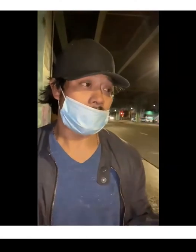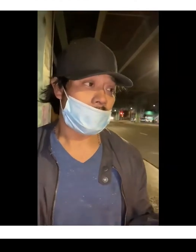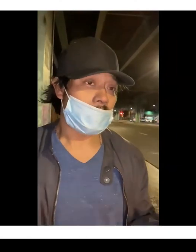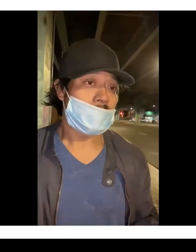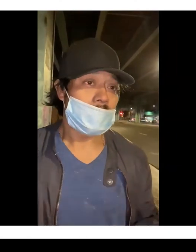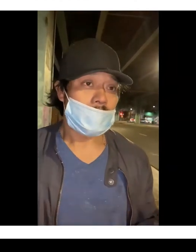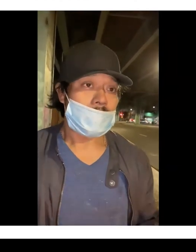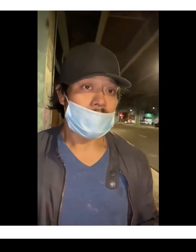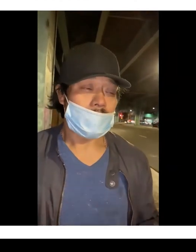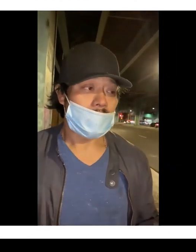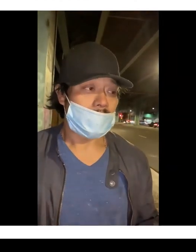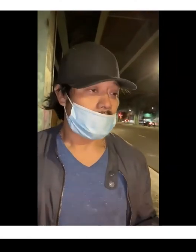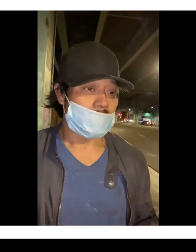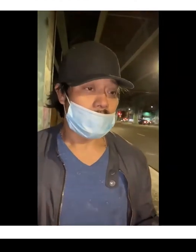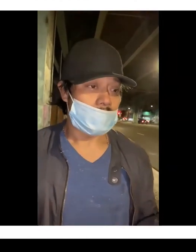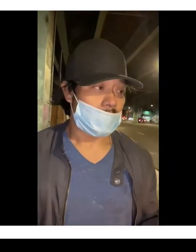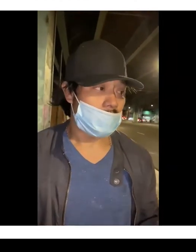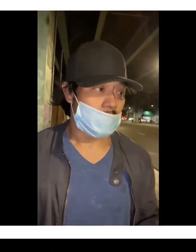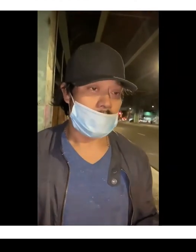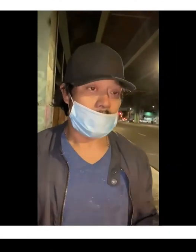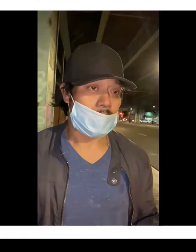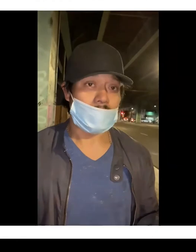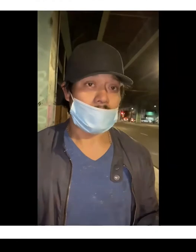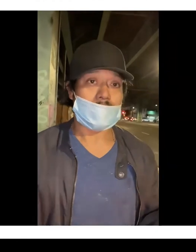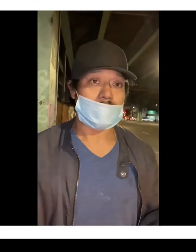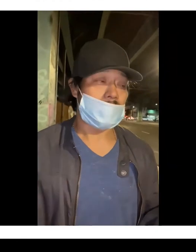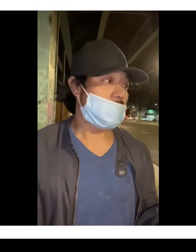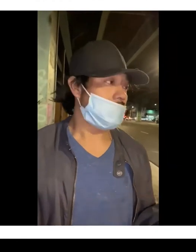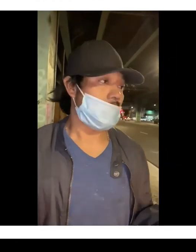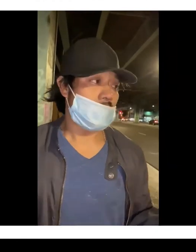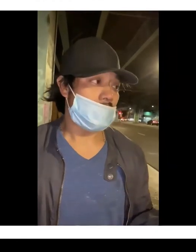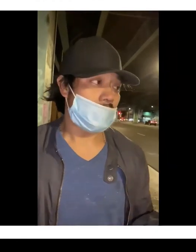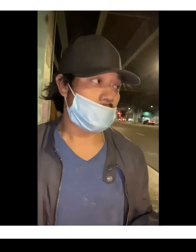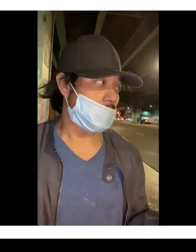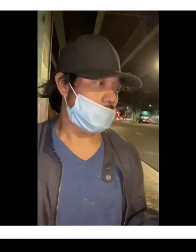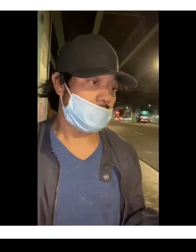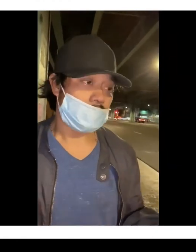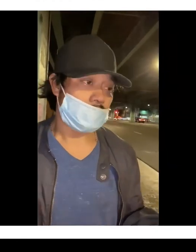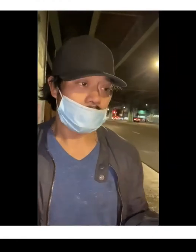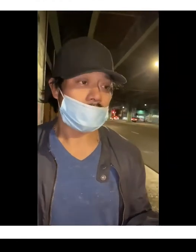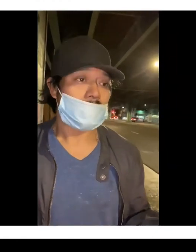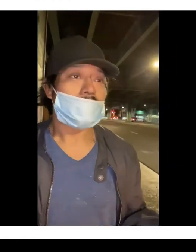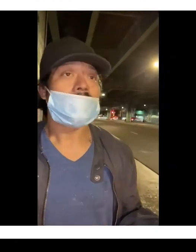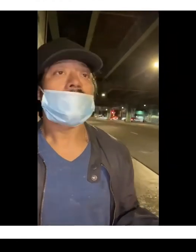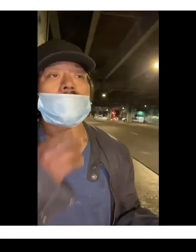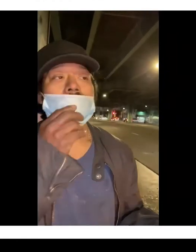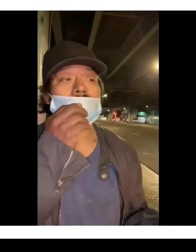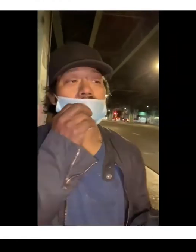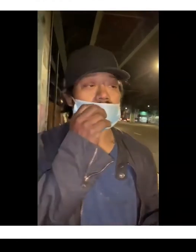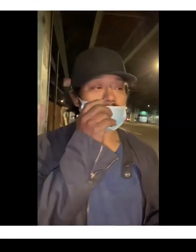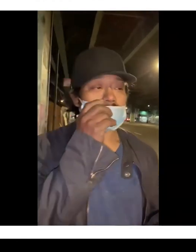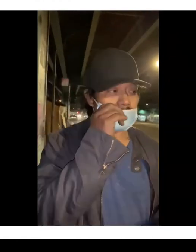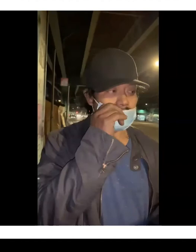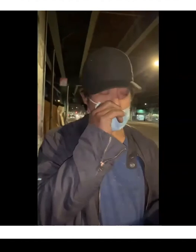enough time to pick up your stuff. Es una cosa que no le dan tiempo para hacerlo tan rápido. And again, purposely they don't give you the time to pick up your